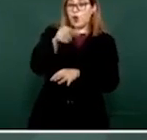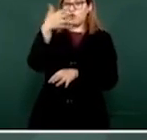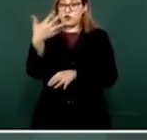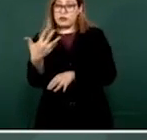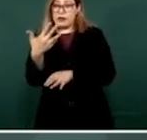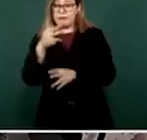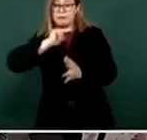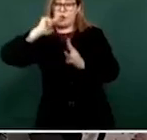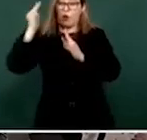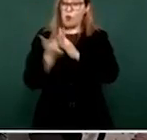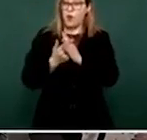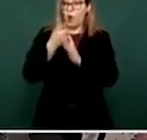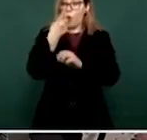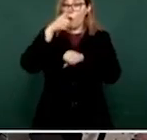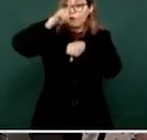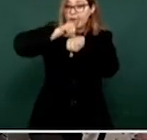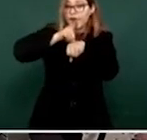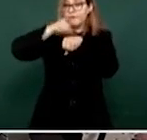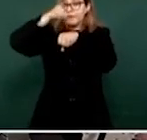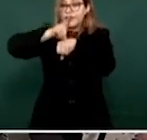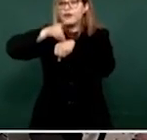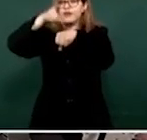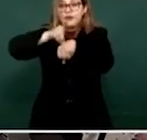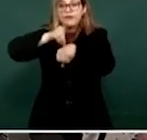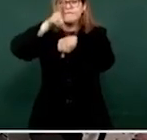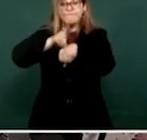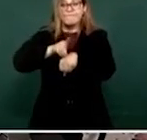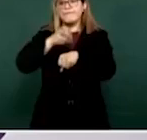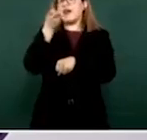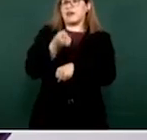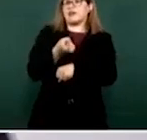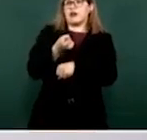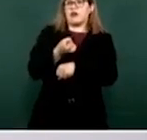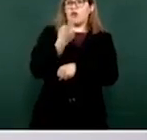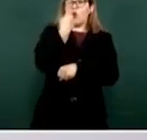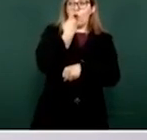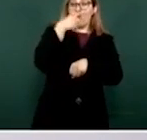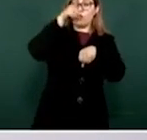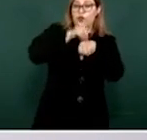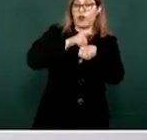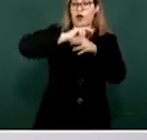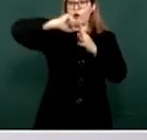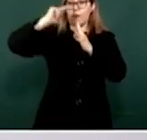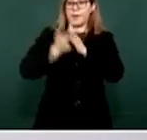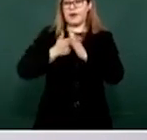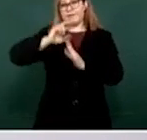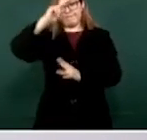1.5 homicidios diarios, cuando mucho, un homicidio diario en San Luis.